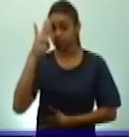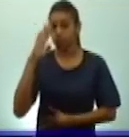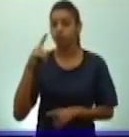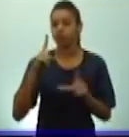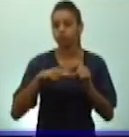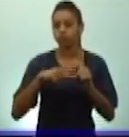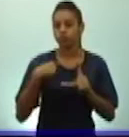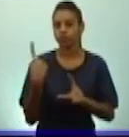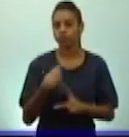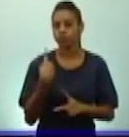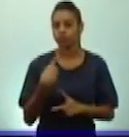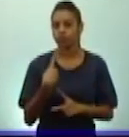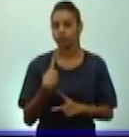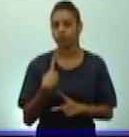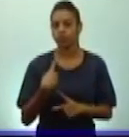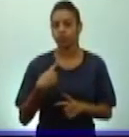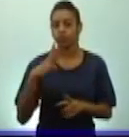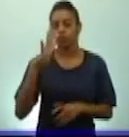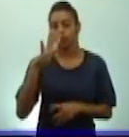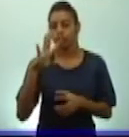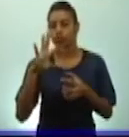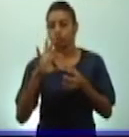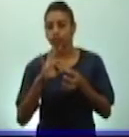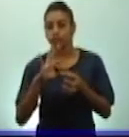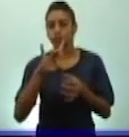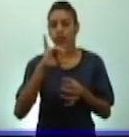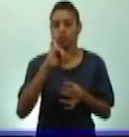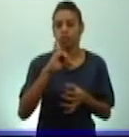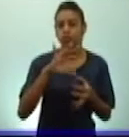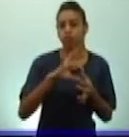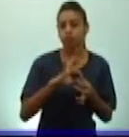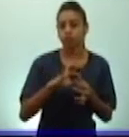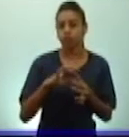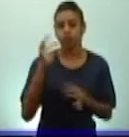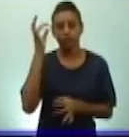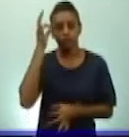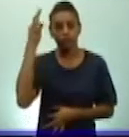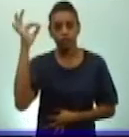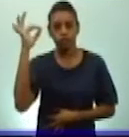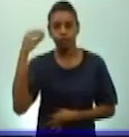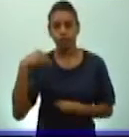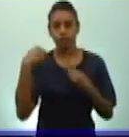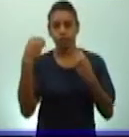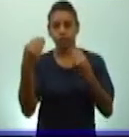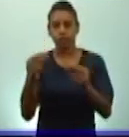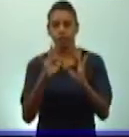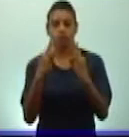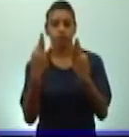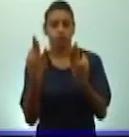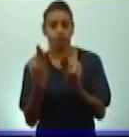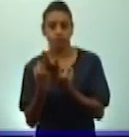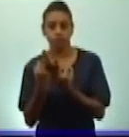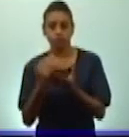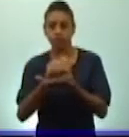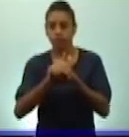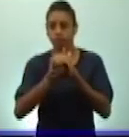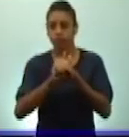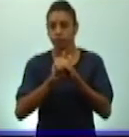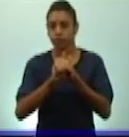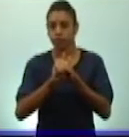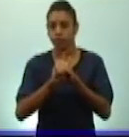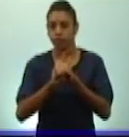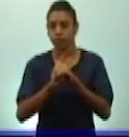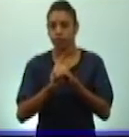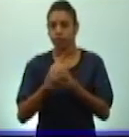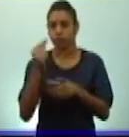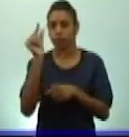contenidos que ya recibiste en los grados quinto y sexto, las experiencias transmitidas por tus familiares, los amigos, los